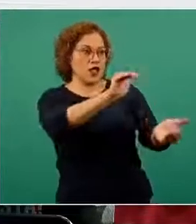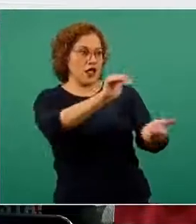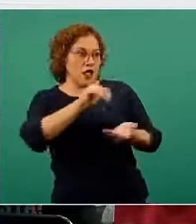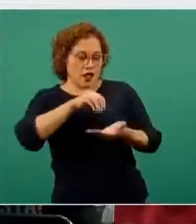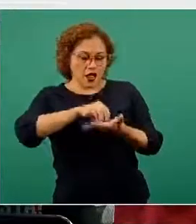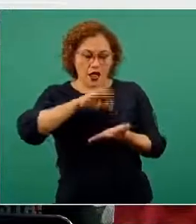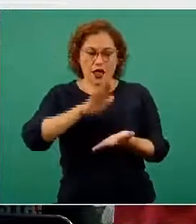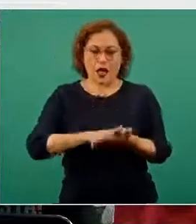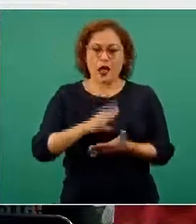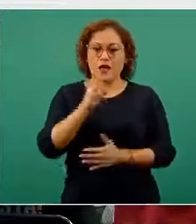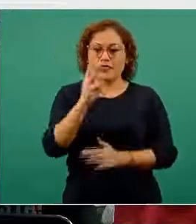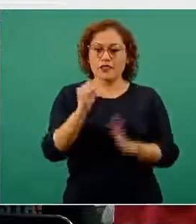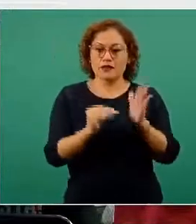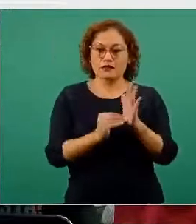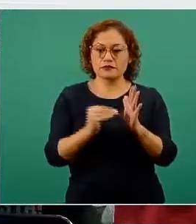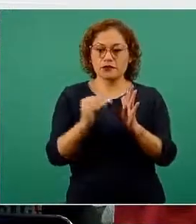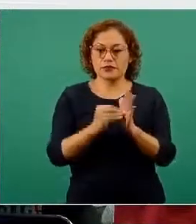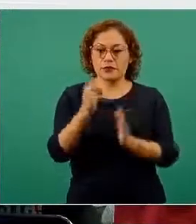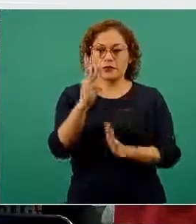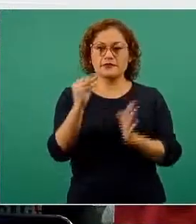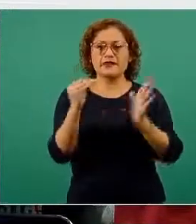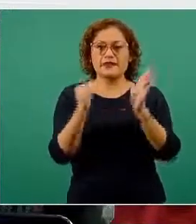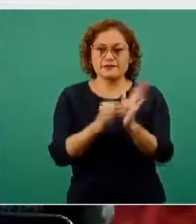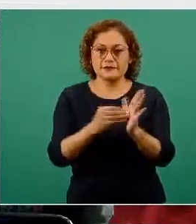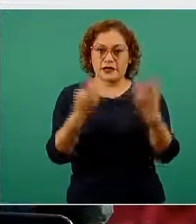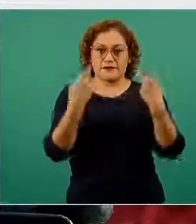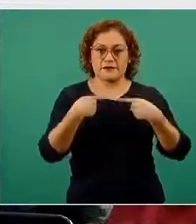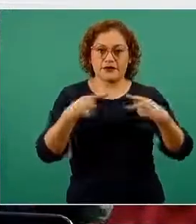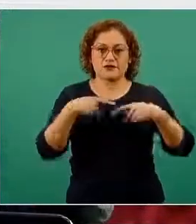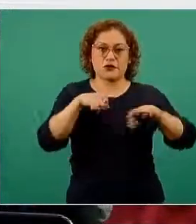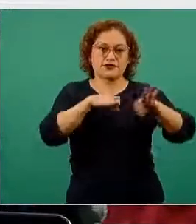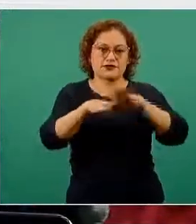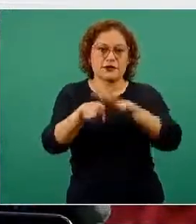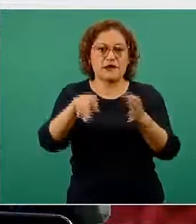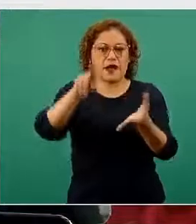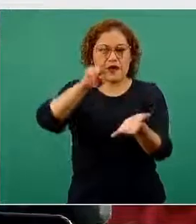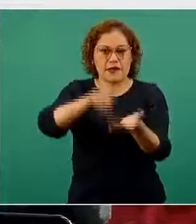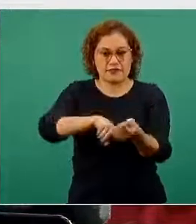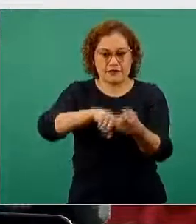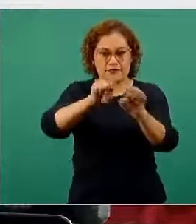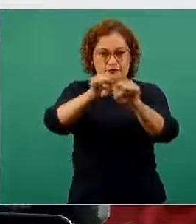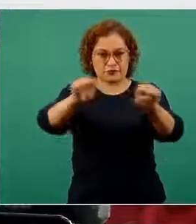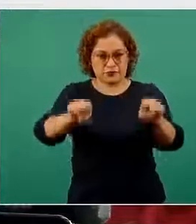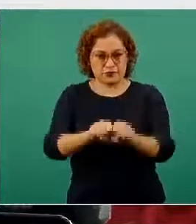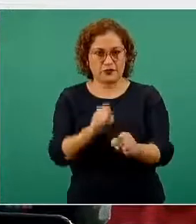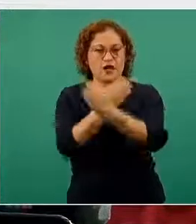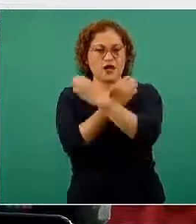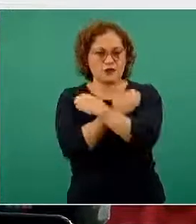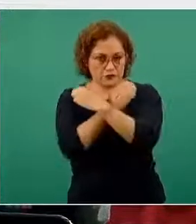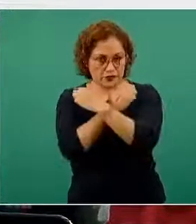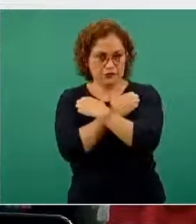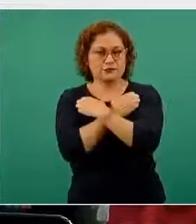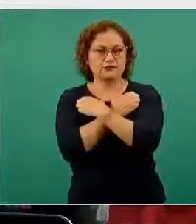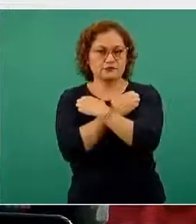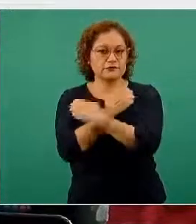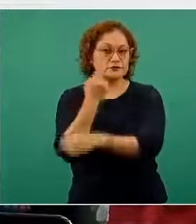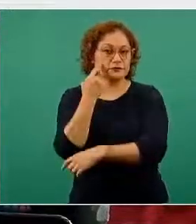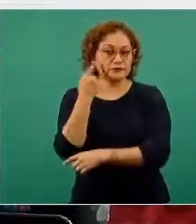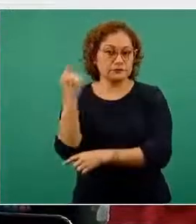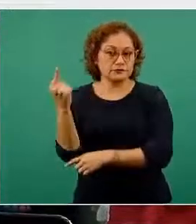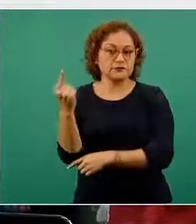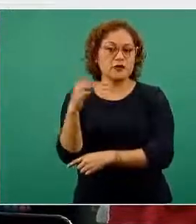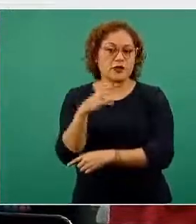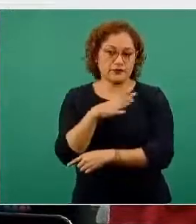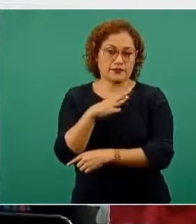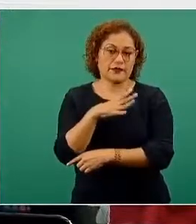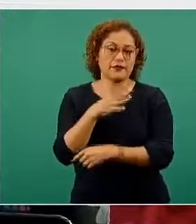3.003.000 personas que trabajan en el sistema educativo. Aquí destacamos, como lo hemos hecho en el caso del